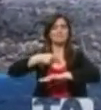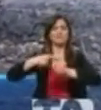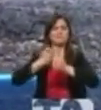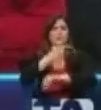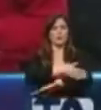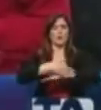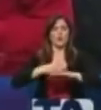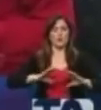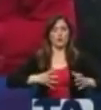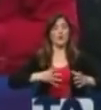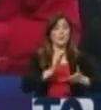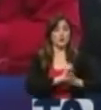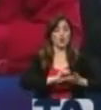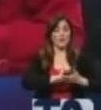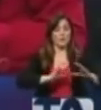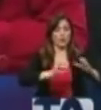queja de nosotros es